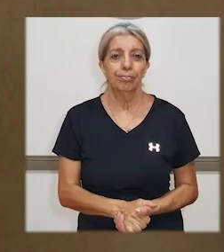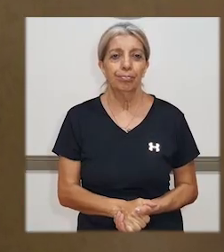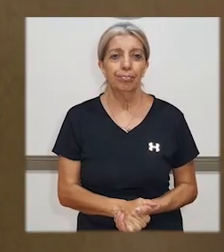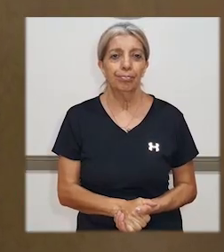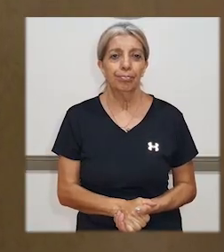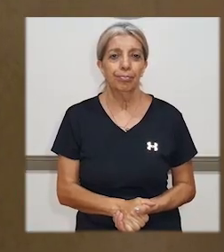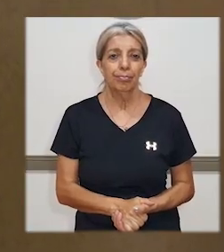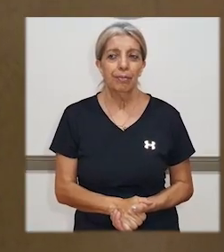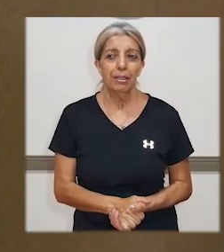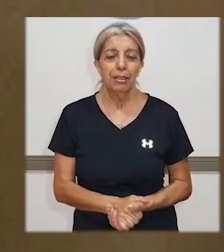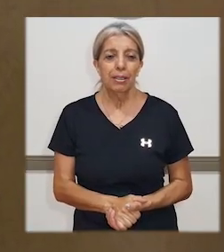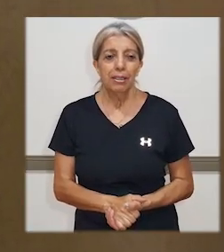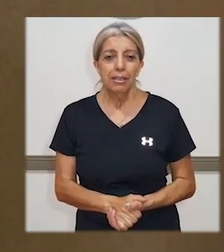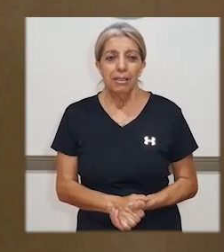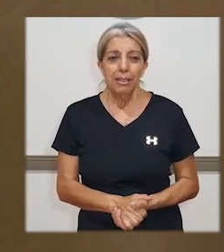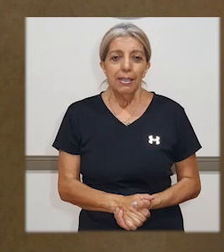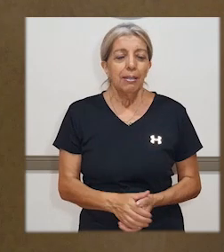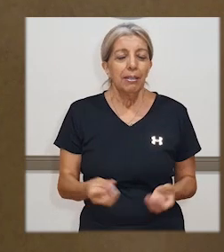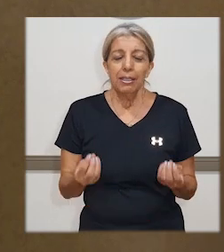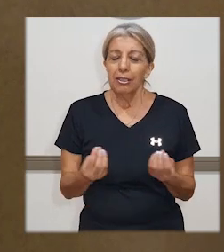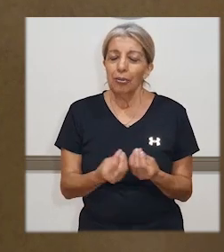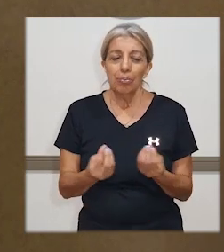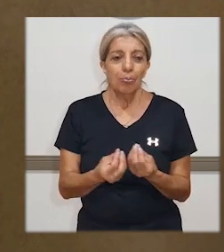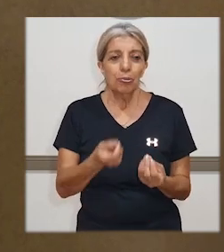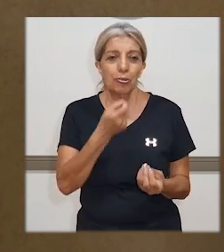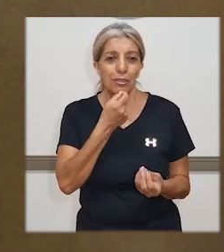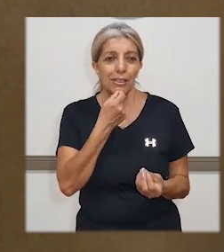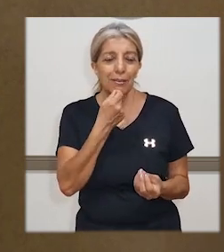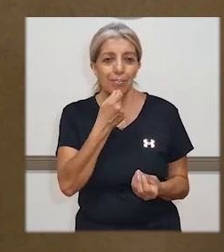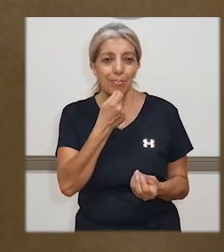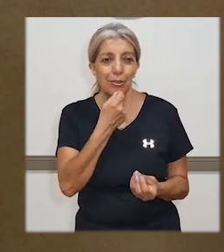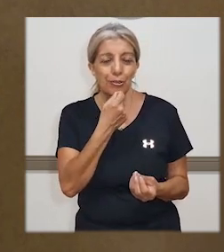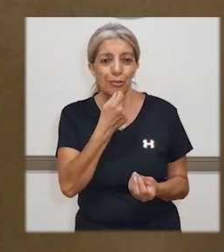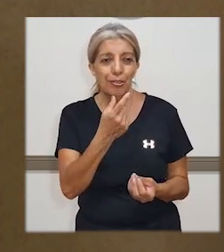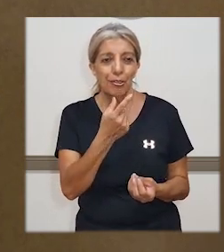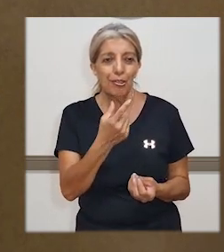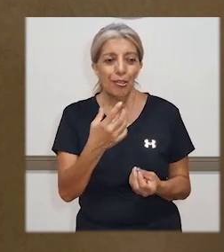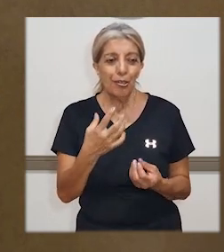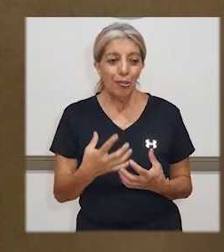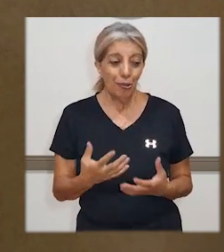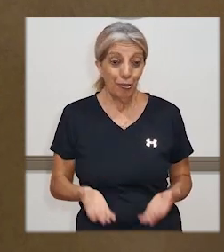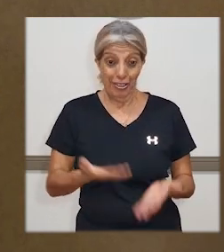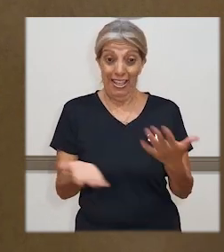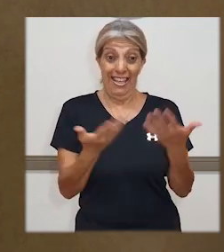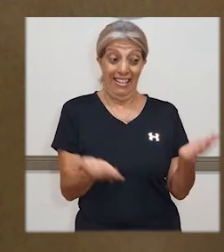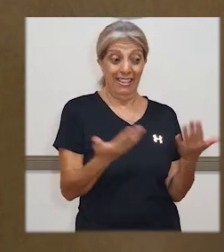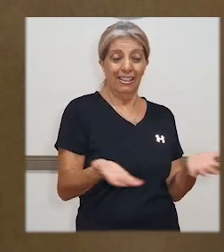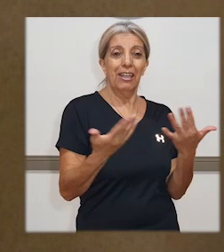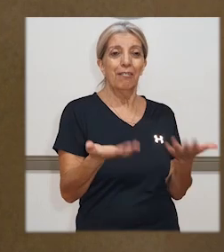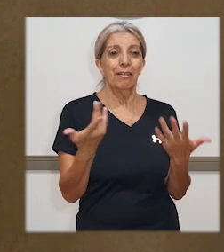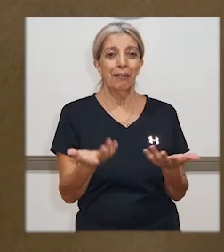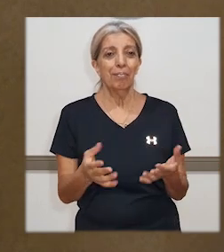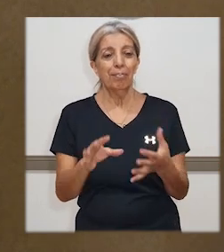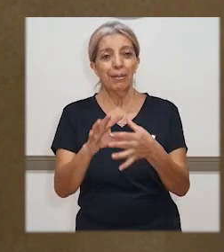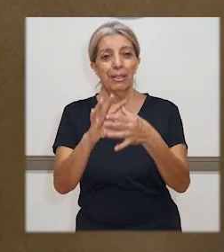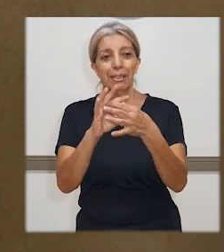Y con muchos otros argumentos les daba testimonio y los exhortaba a que se pusieran a salvo